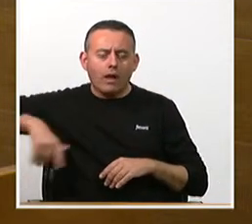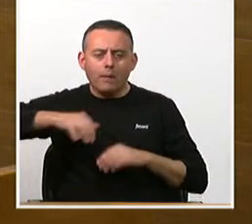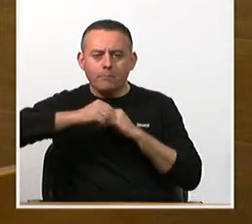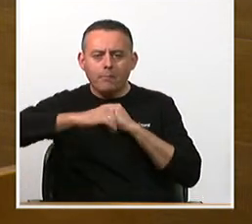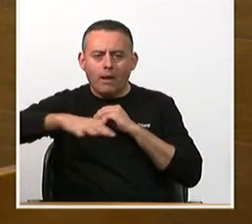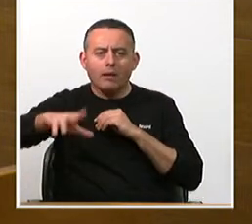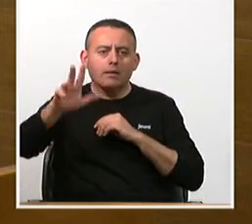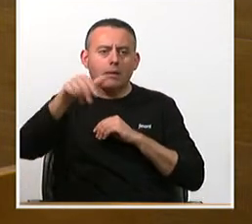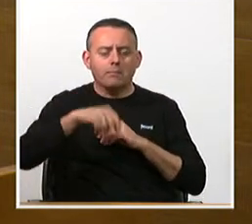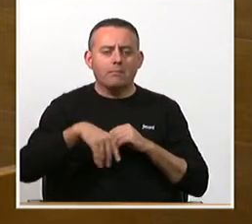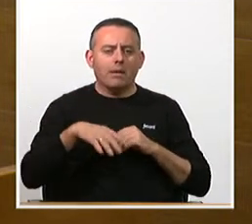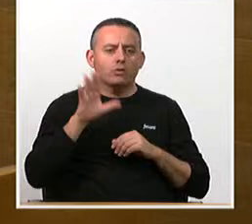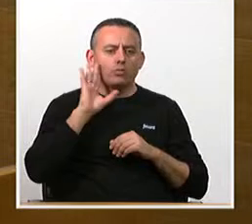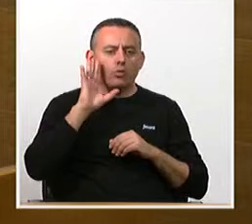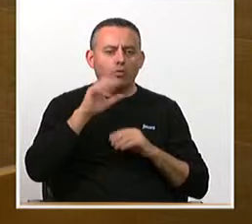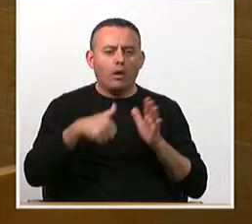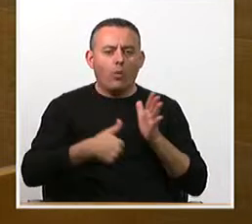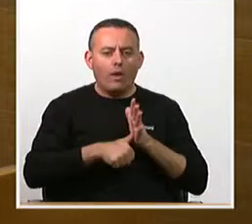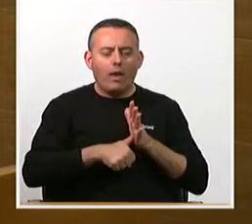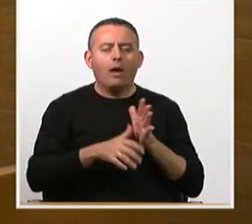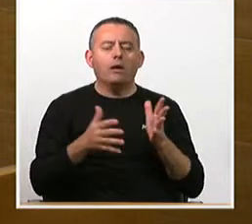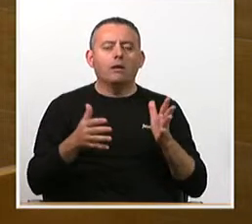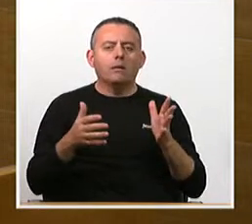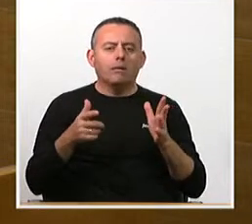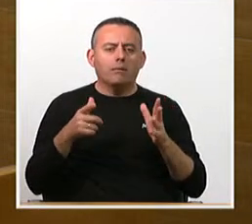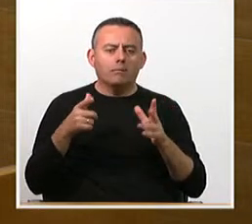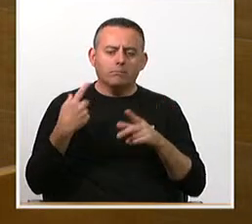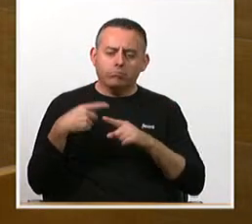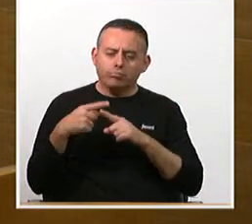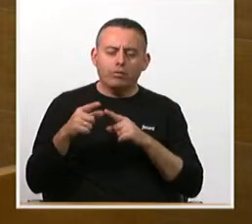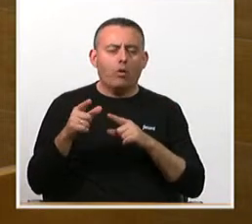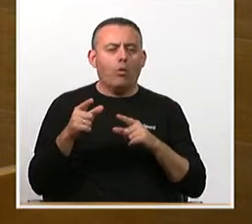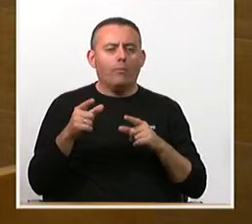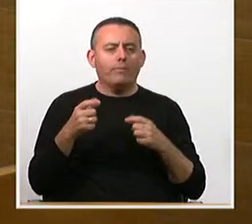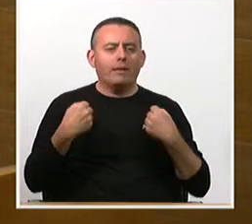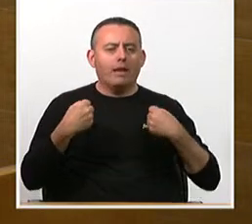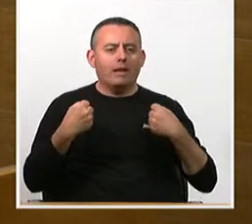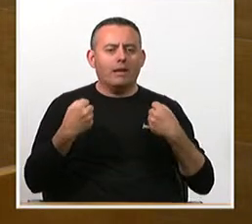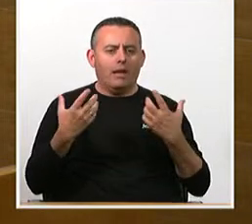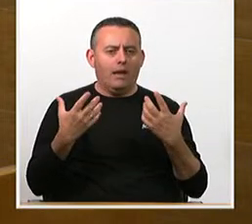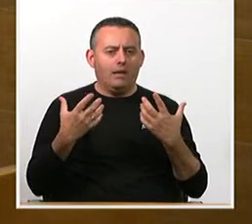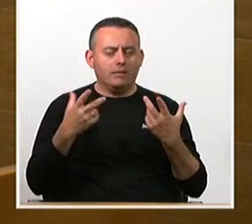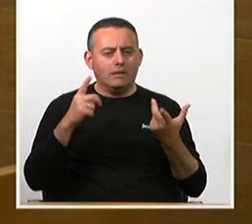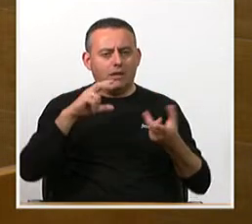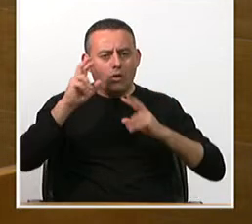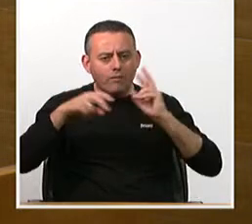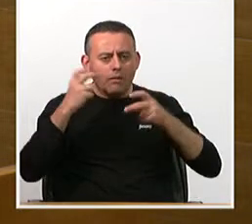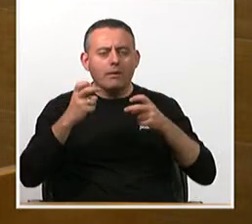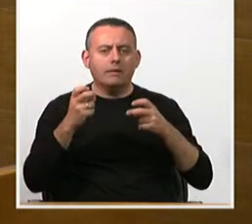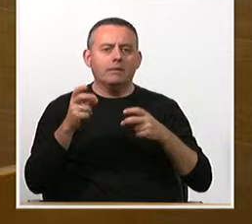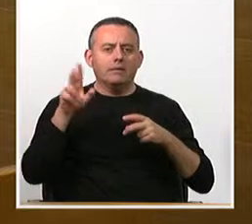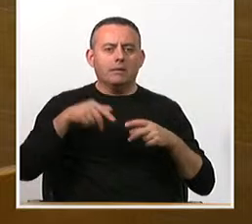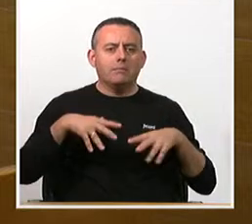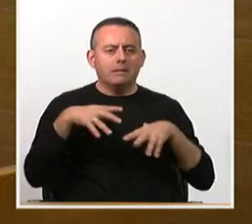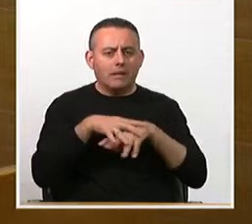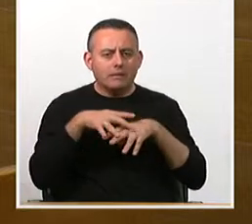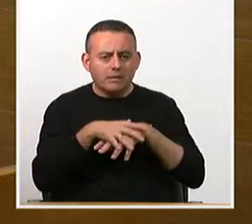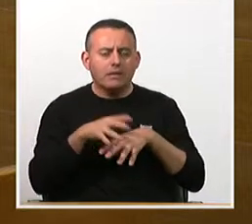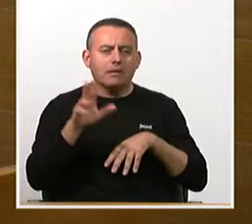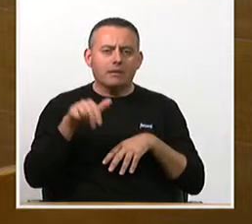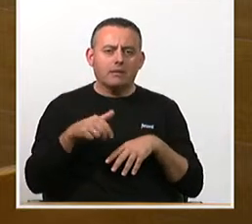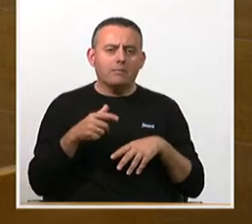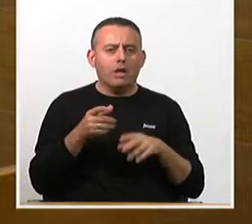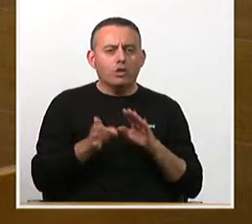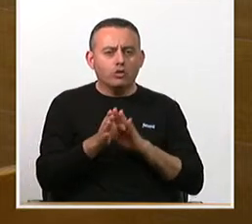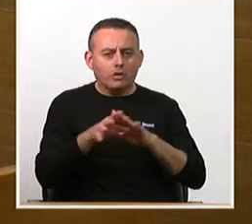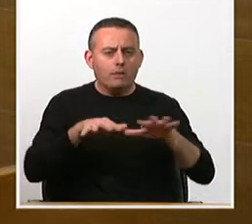valenciana impulso de proyectos de energía renovables municipios en shsa impulso de movilidad sostenible la inversión en transporte público